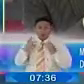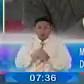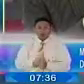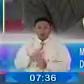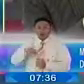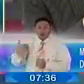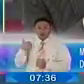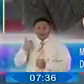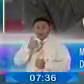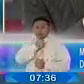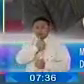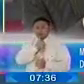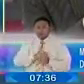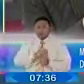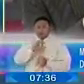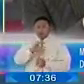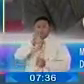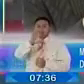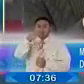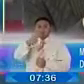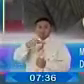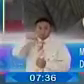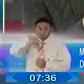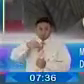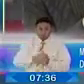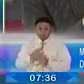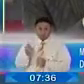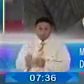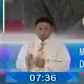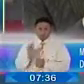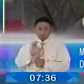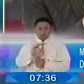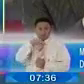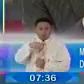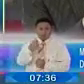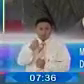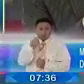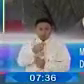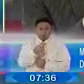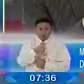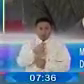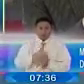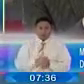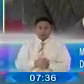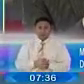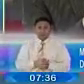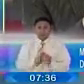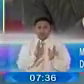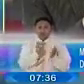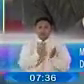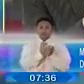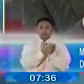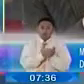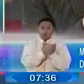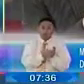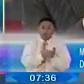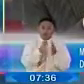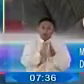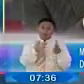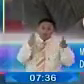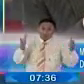puertos privados como TPG, que ha hecho inversiones también importantes dentro de su facilidad portuaria, ampliando su